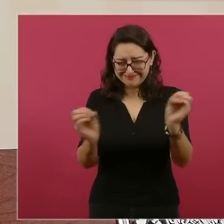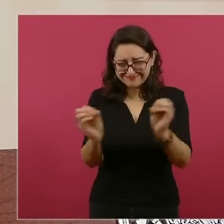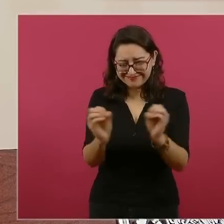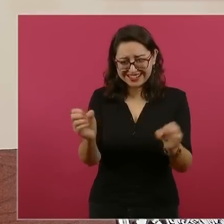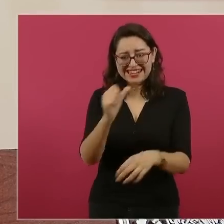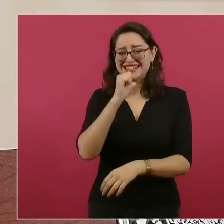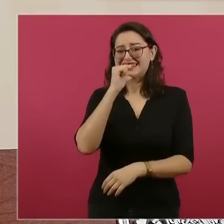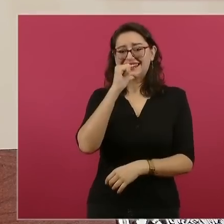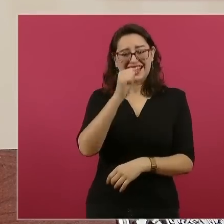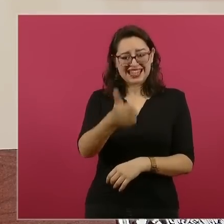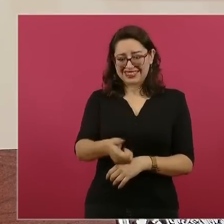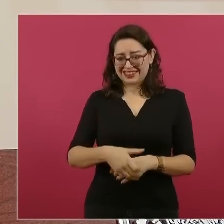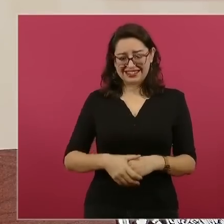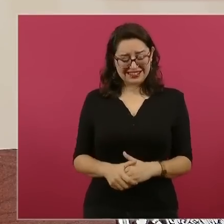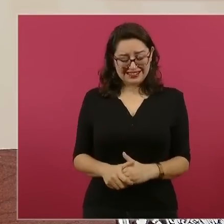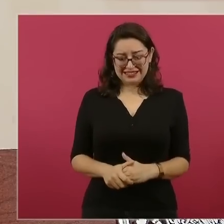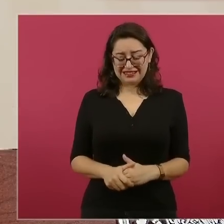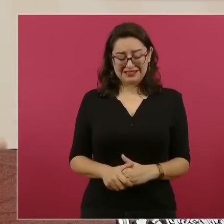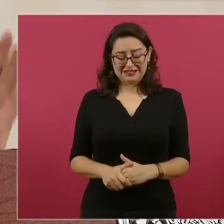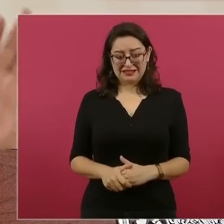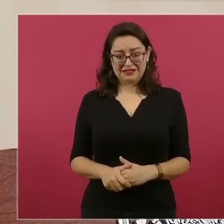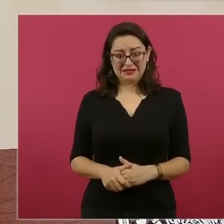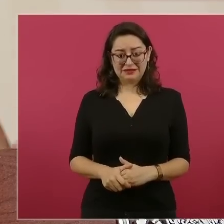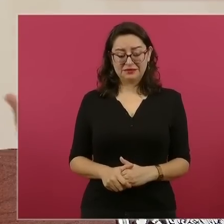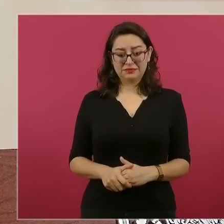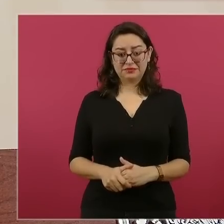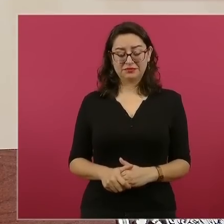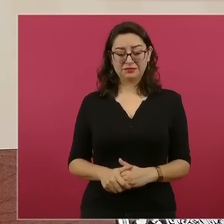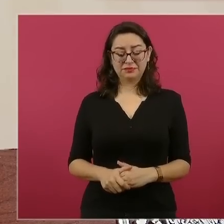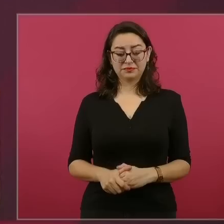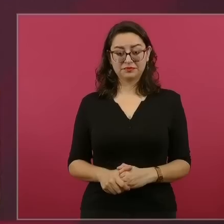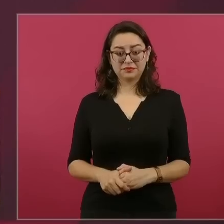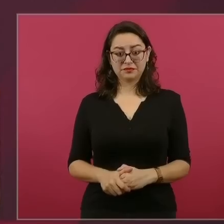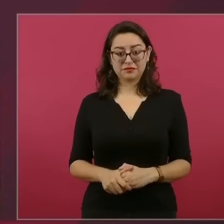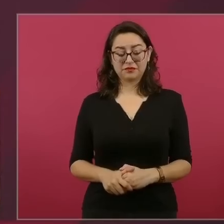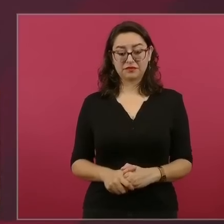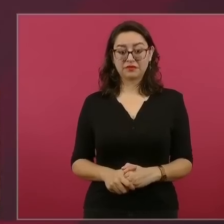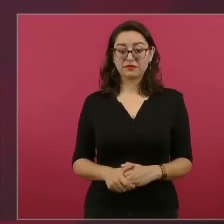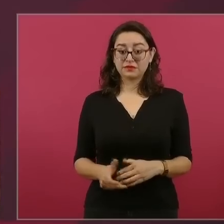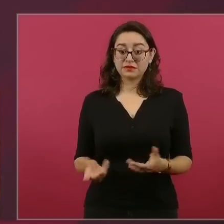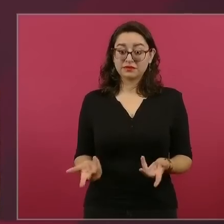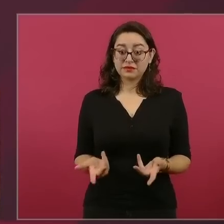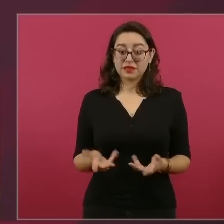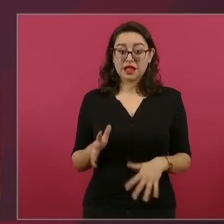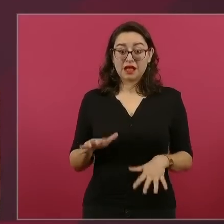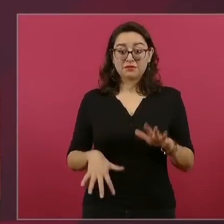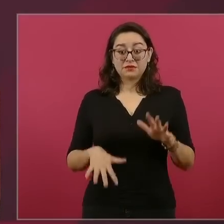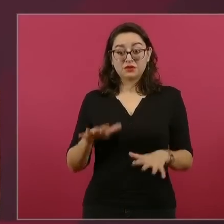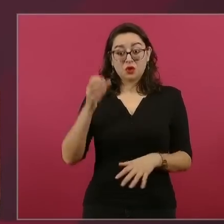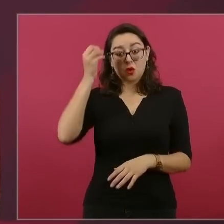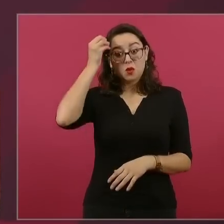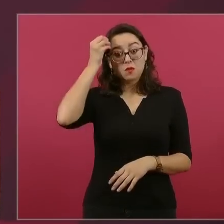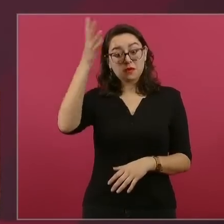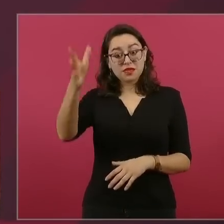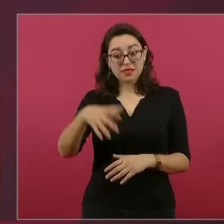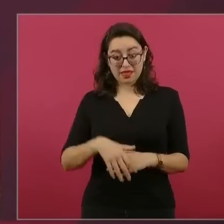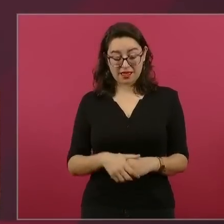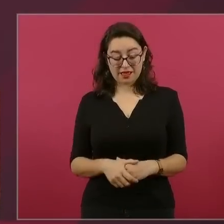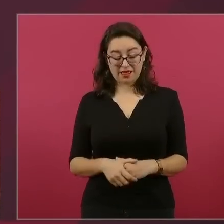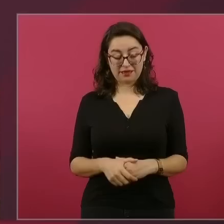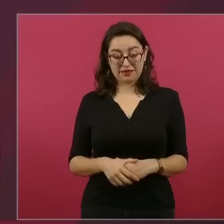Además, que eso es lo que a veces se olvida, México es un país